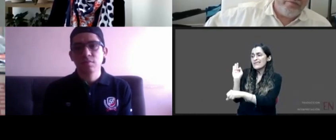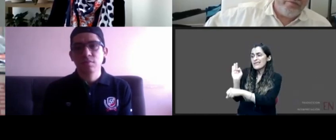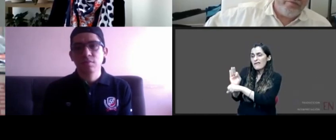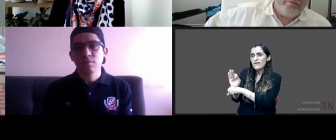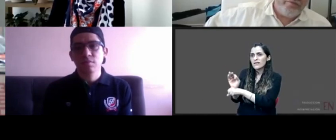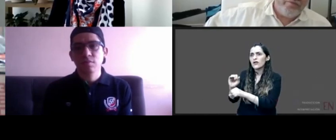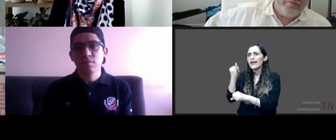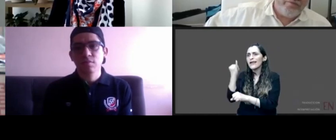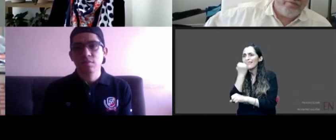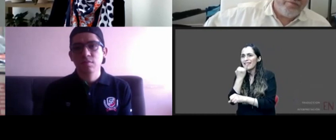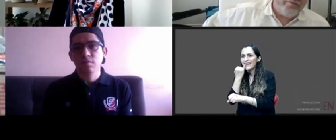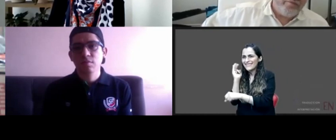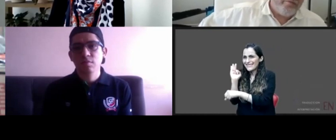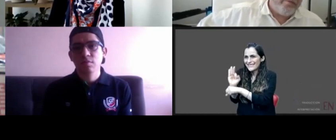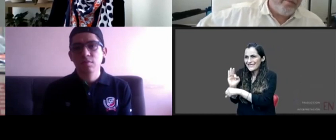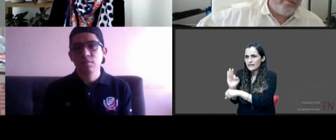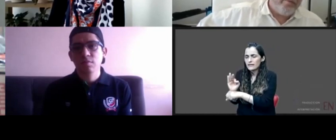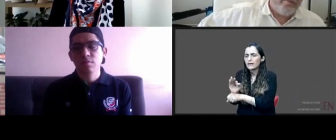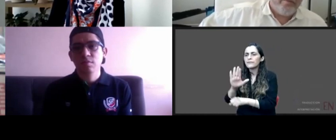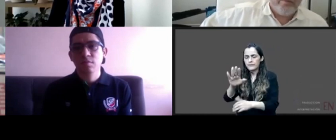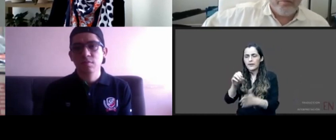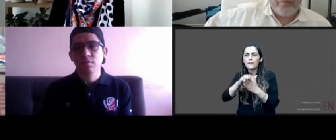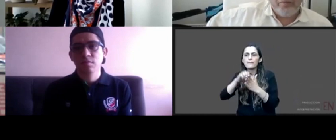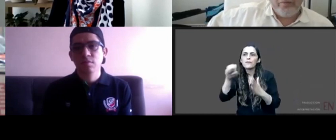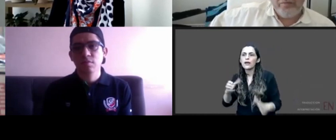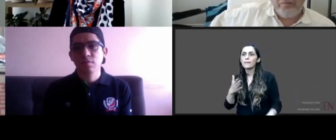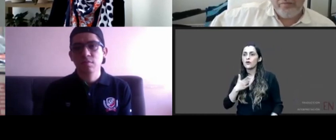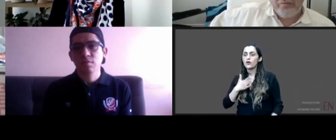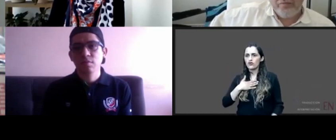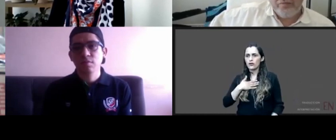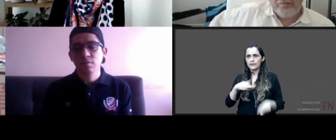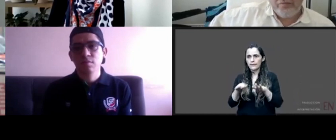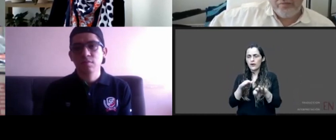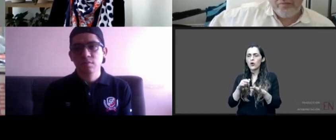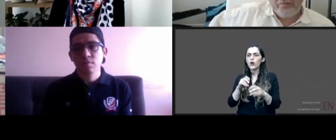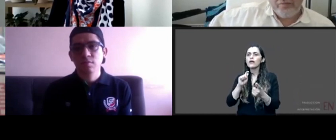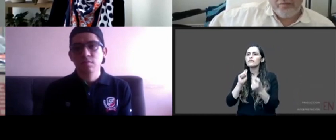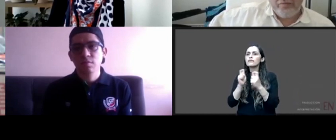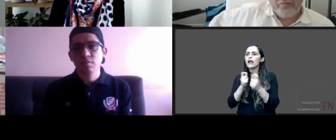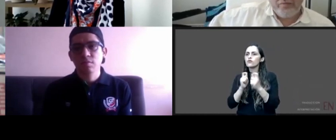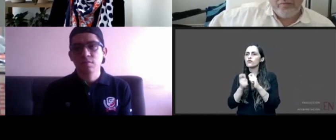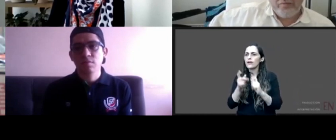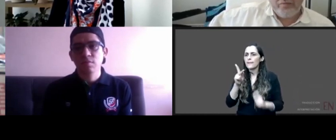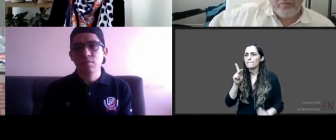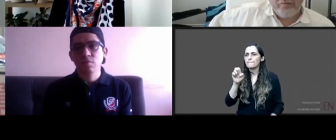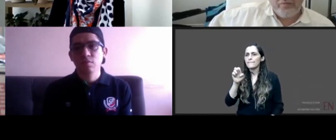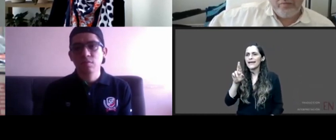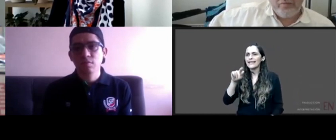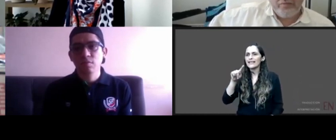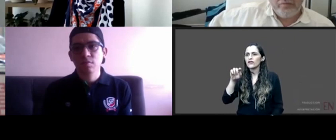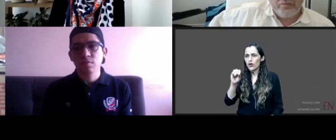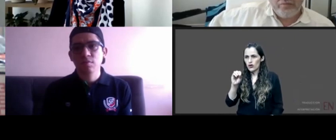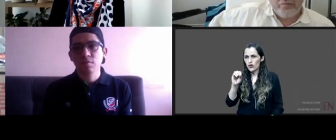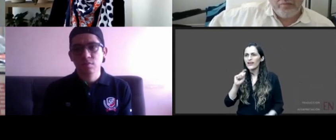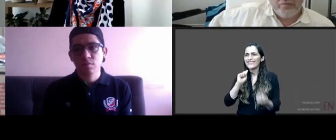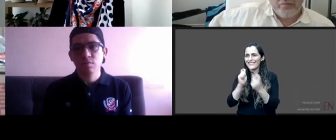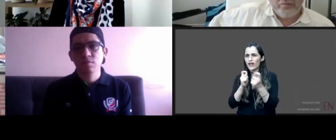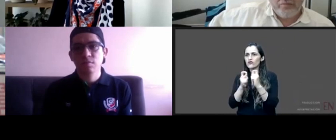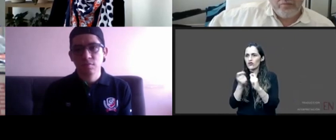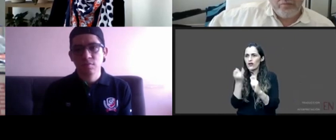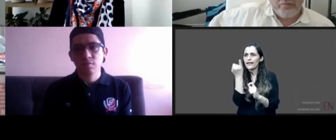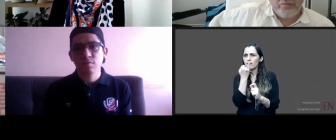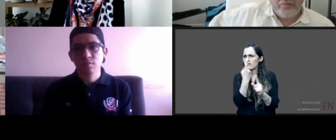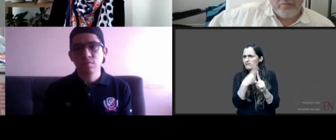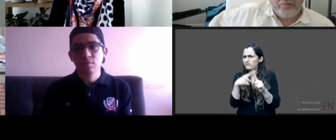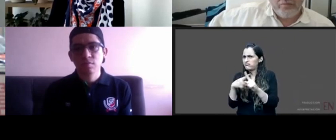nos toman en cuenta los peritos traductores? Habemos de todas las lenguas, sabemos peritos y luego